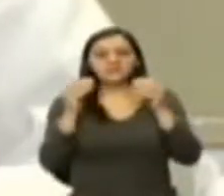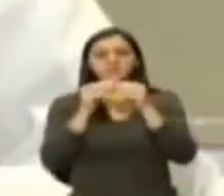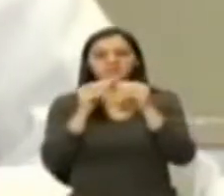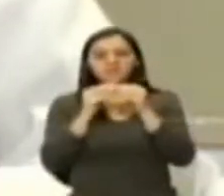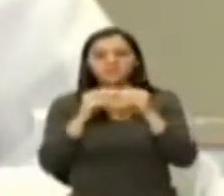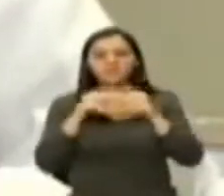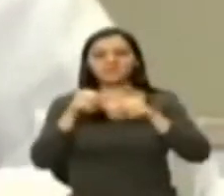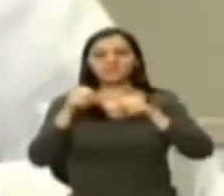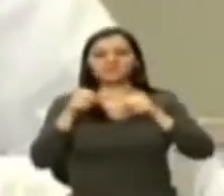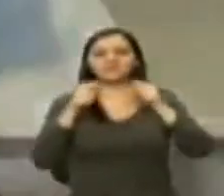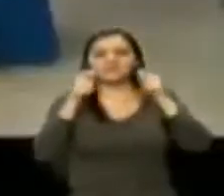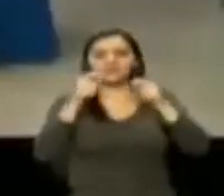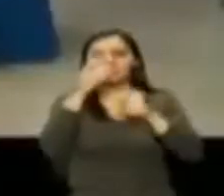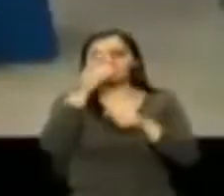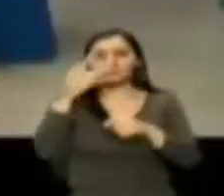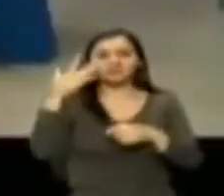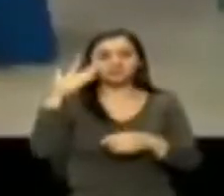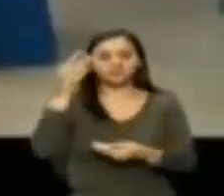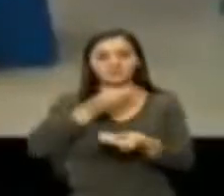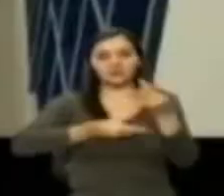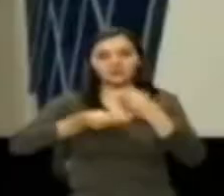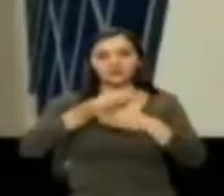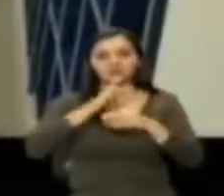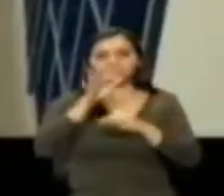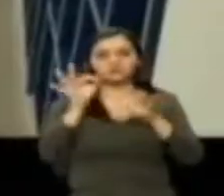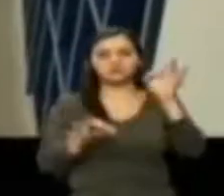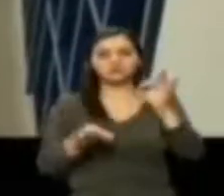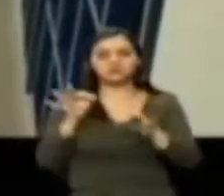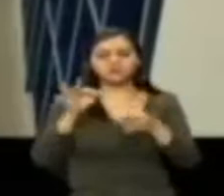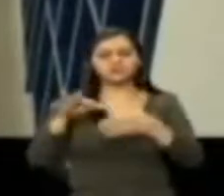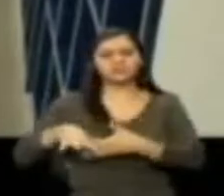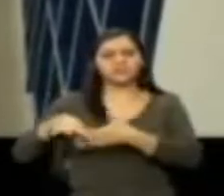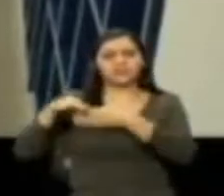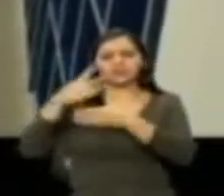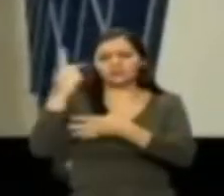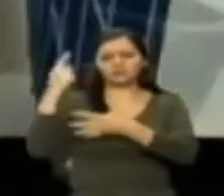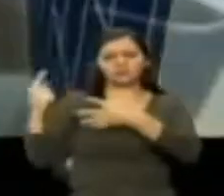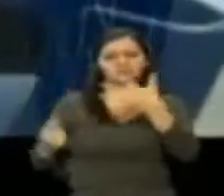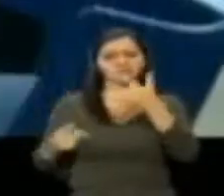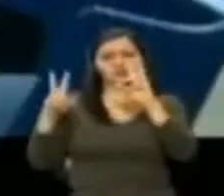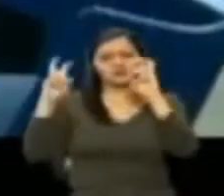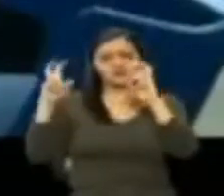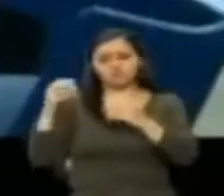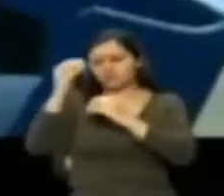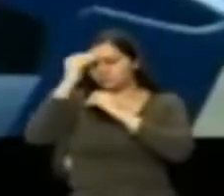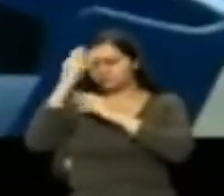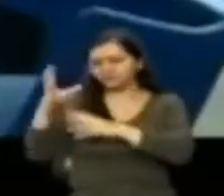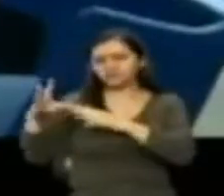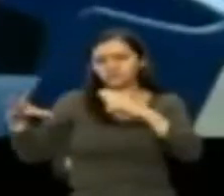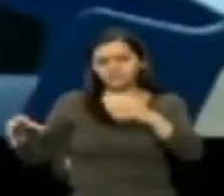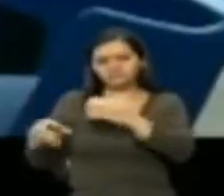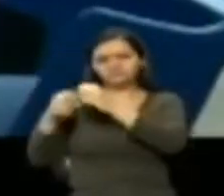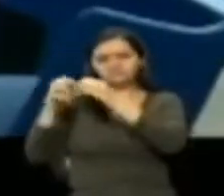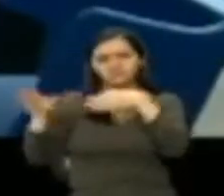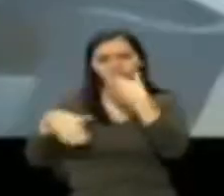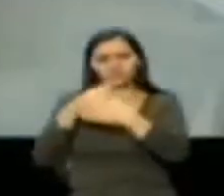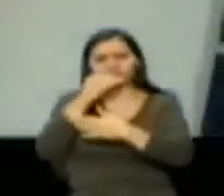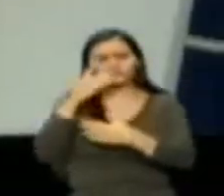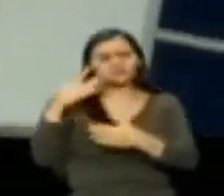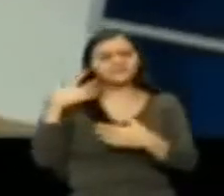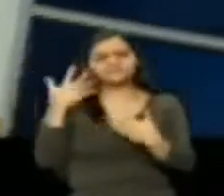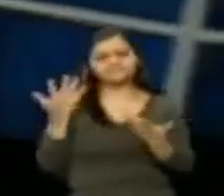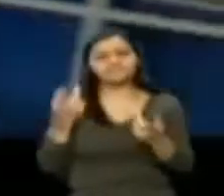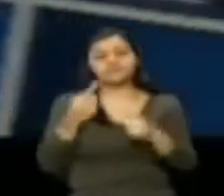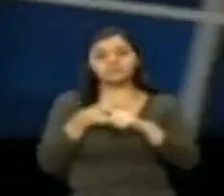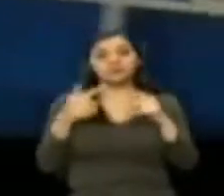justicia con la Amazonía. Esa es la revolución, el pago de la deuda pendiente histórica que hemos tenido con la Amazonía. Entonces fue una fiesta popular, realmente